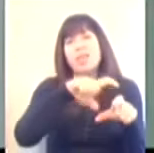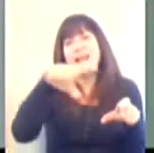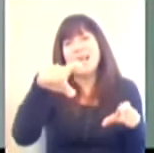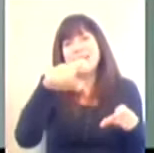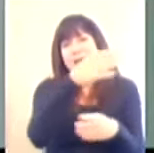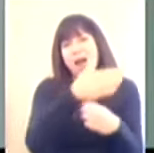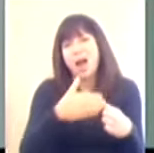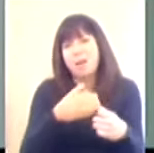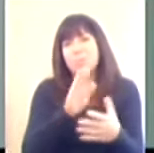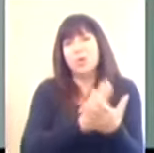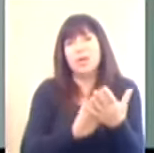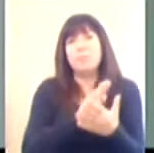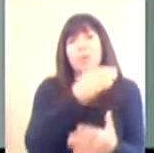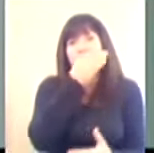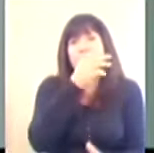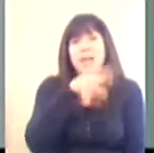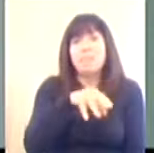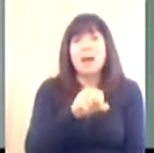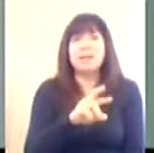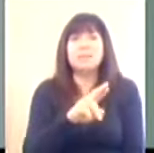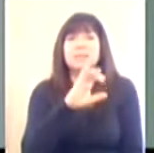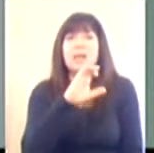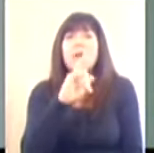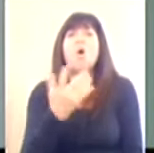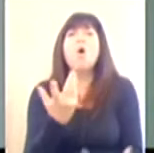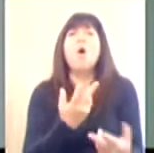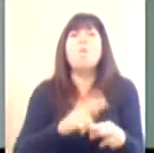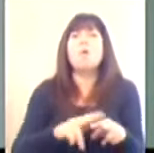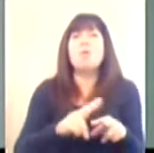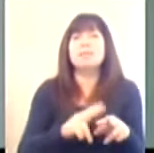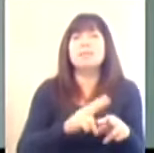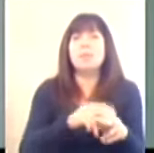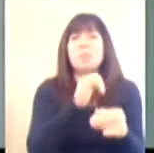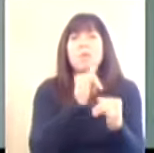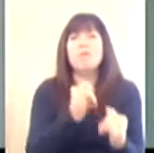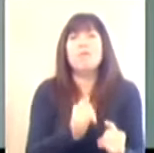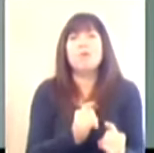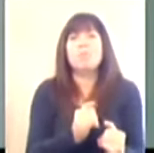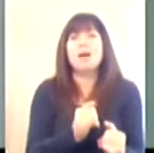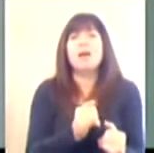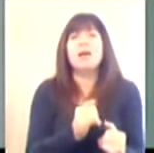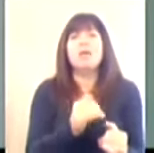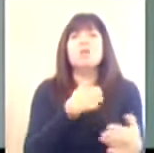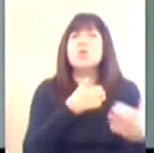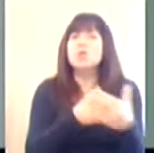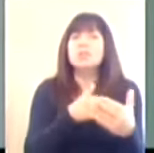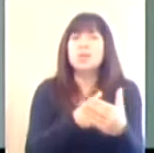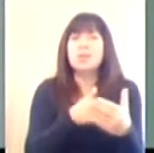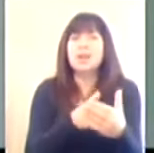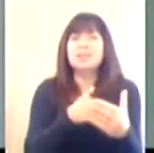Marcelo, ¿cómo lo hacemos de una manera en que no sea una restricción, que rápidamente se la van a saltar,